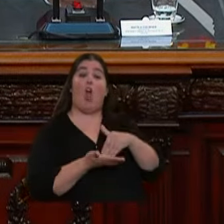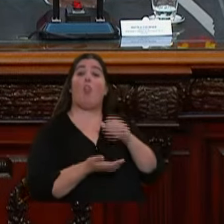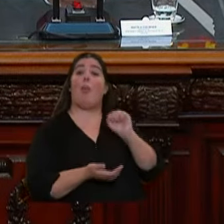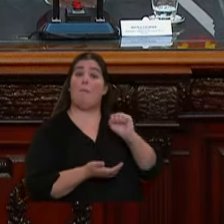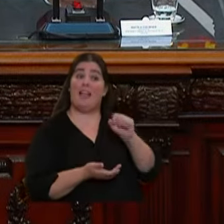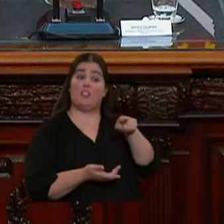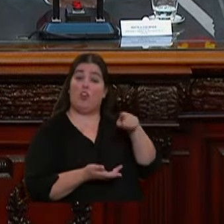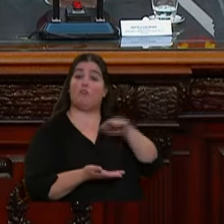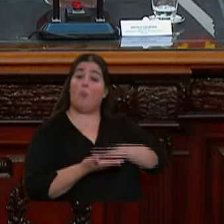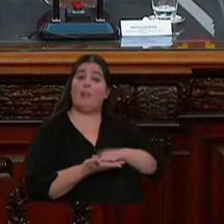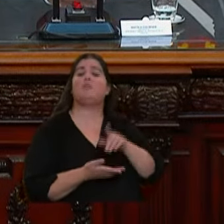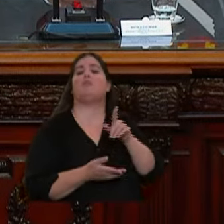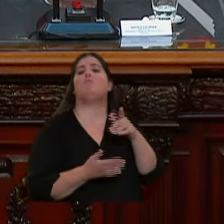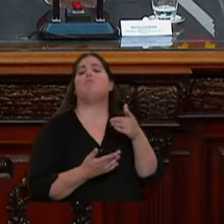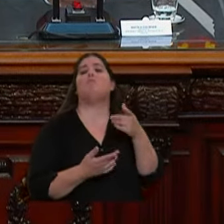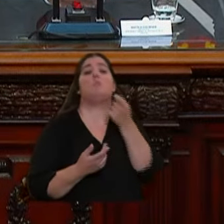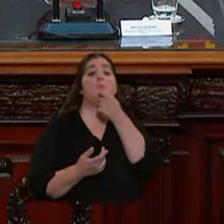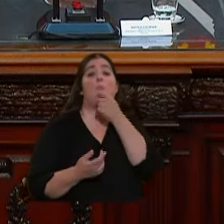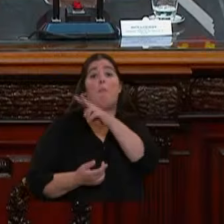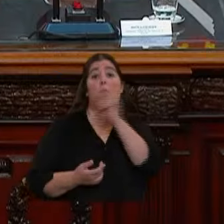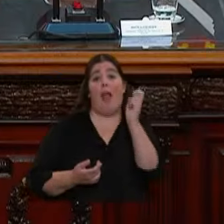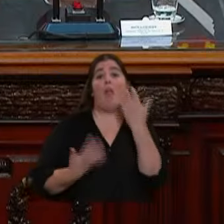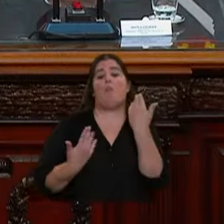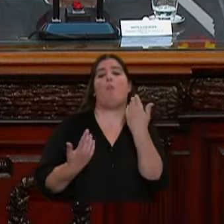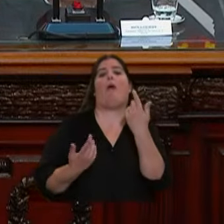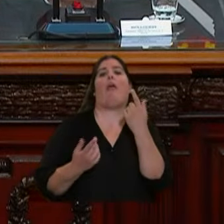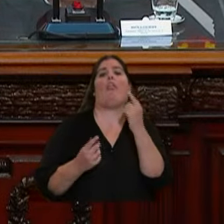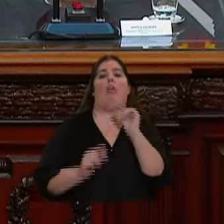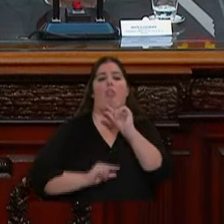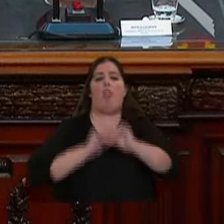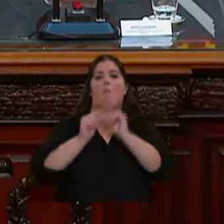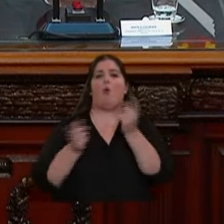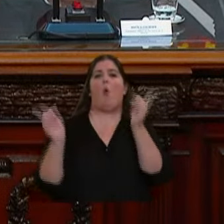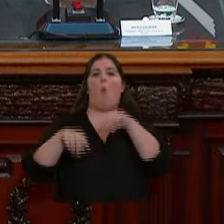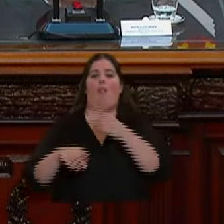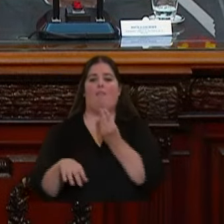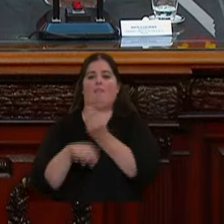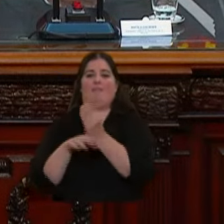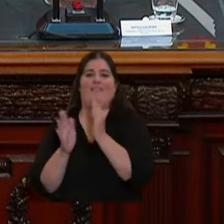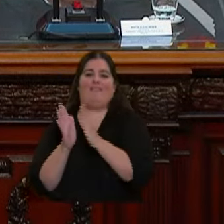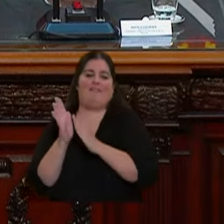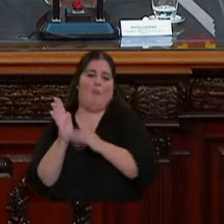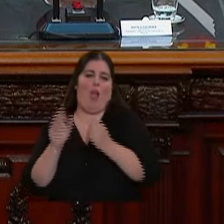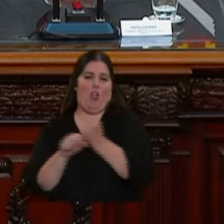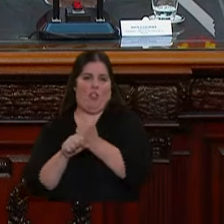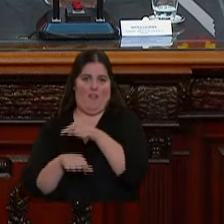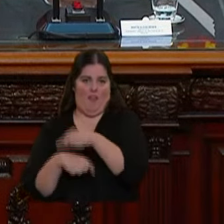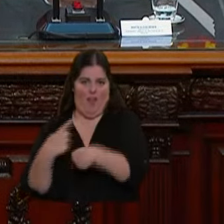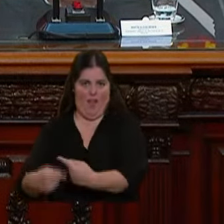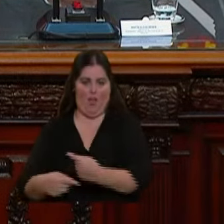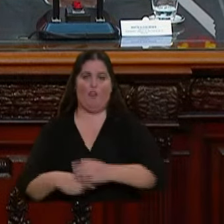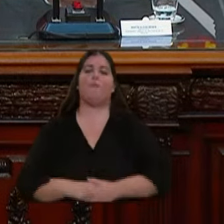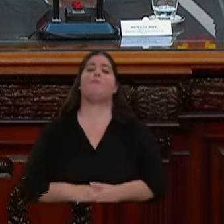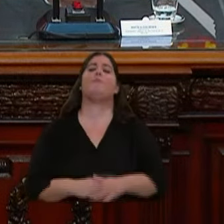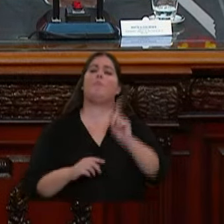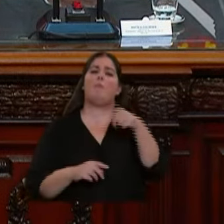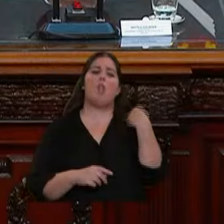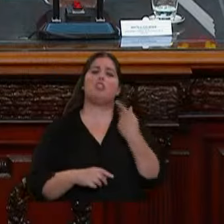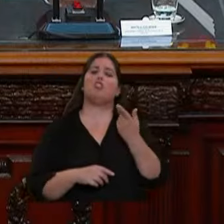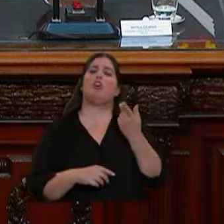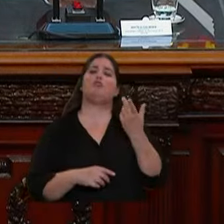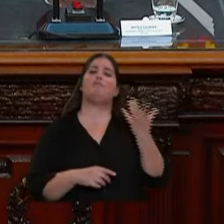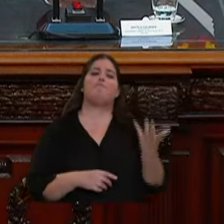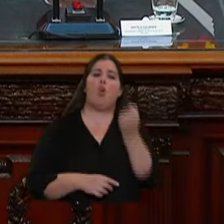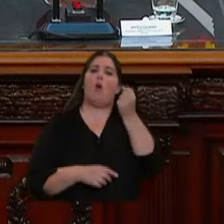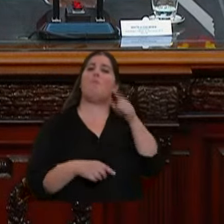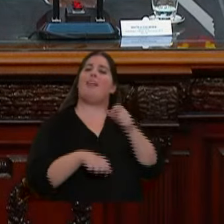quienes perciban un plan social puedan reintegrarse con el tiempo al mundo del trabajo. También absorbimos funciones que realizaban